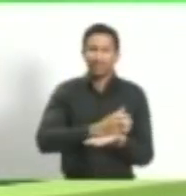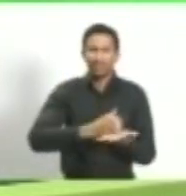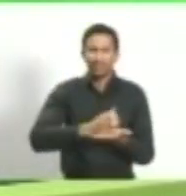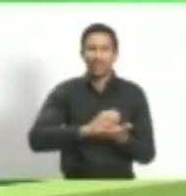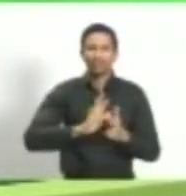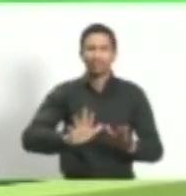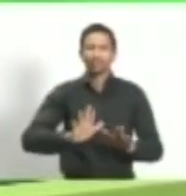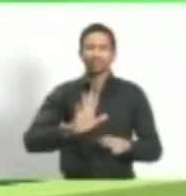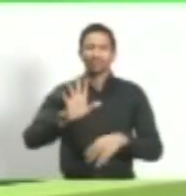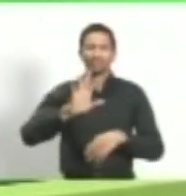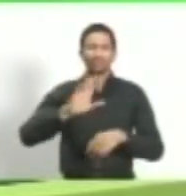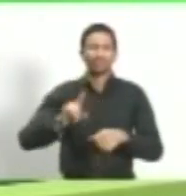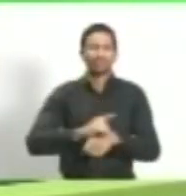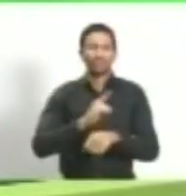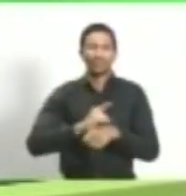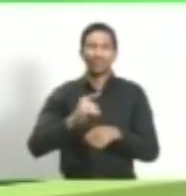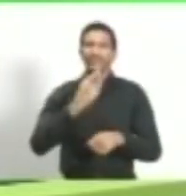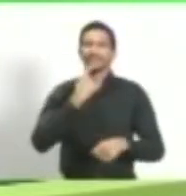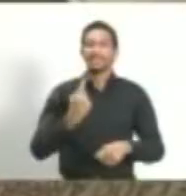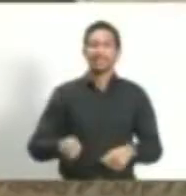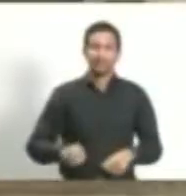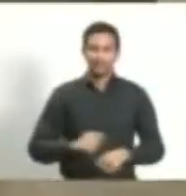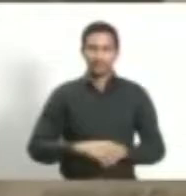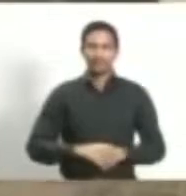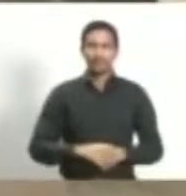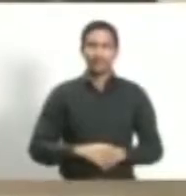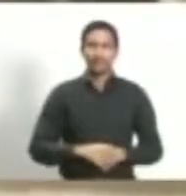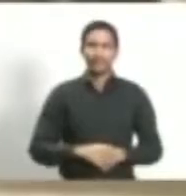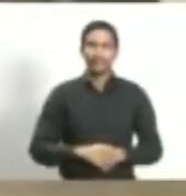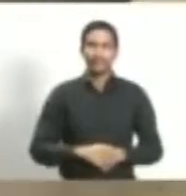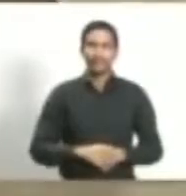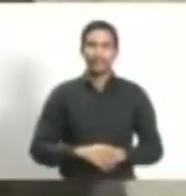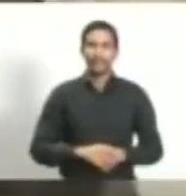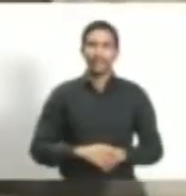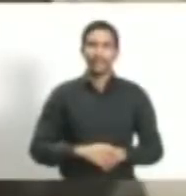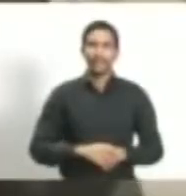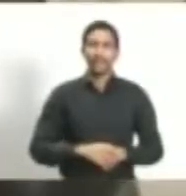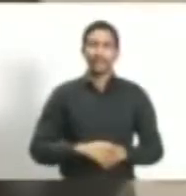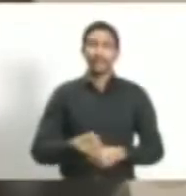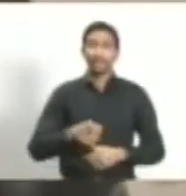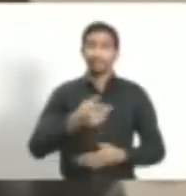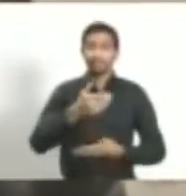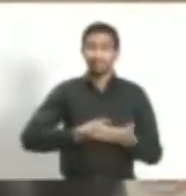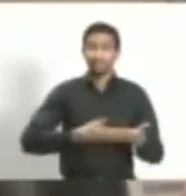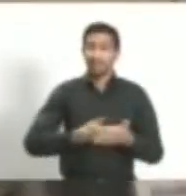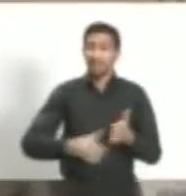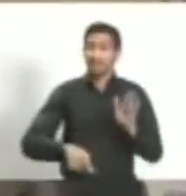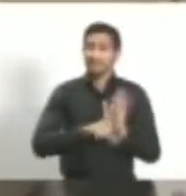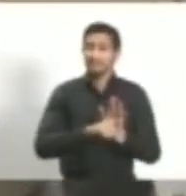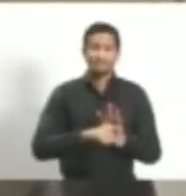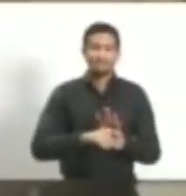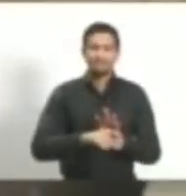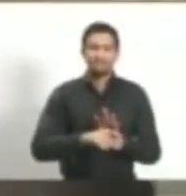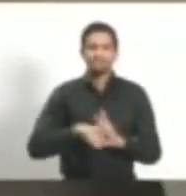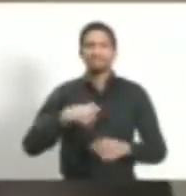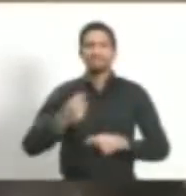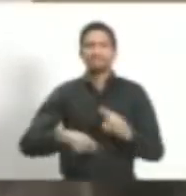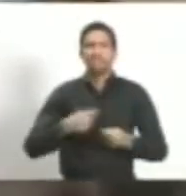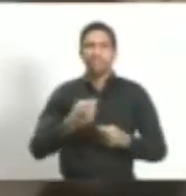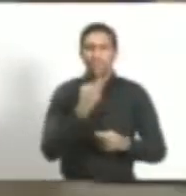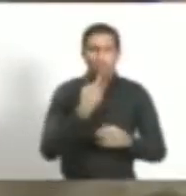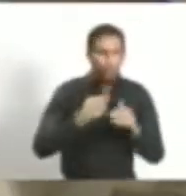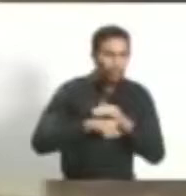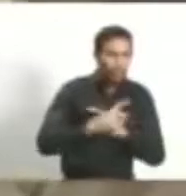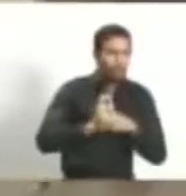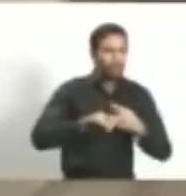en Sincelejo. Esta es la información. Los medicamentos eran comercializados ilegalmente. Así lo informó la policía luego de un